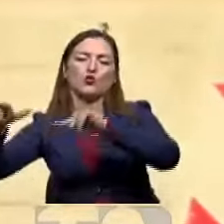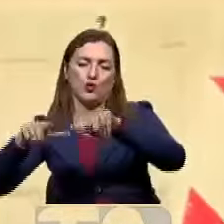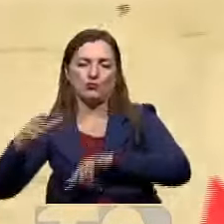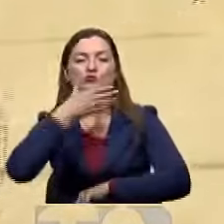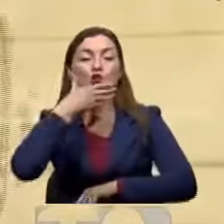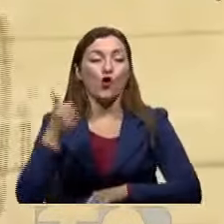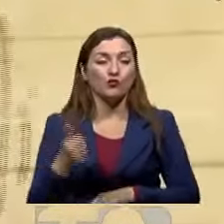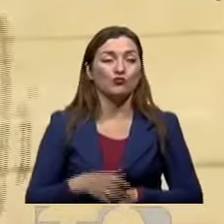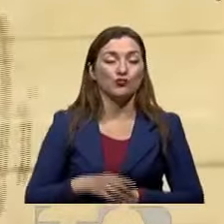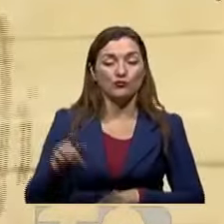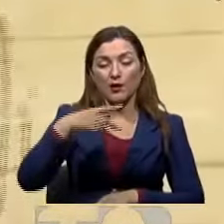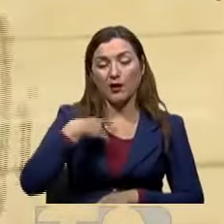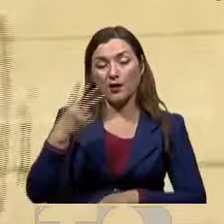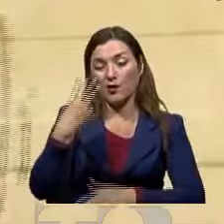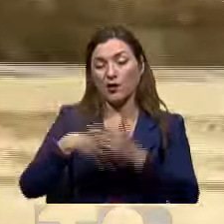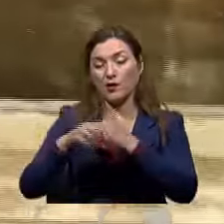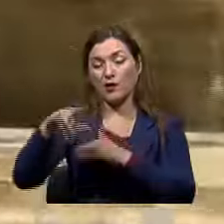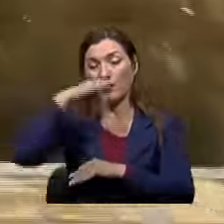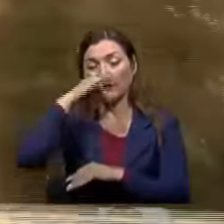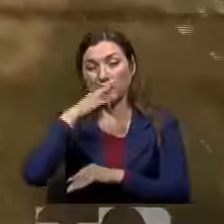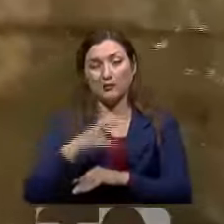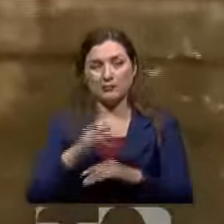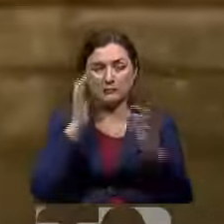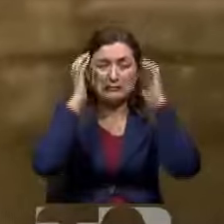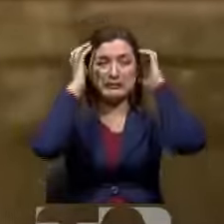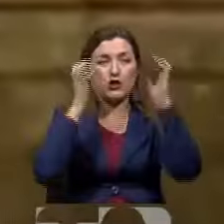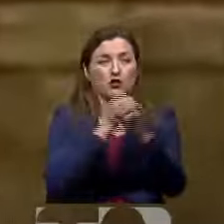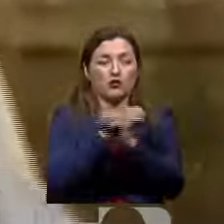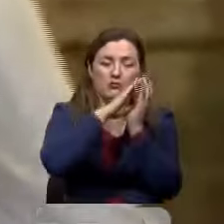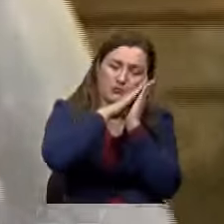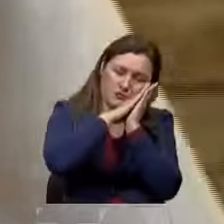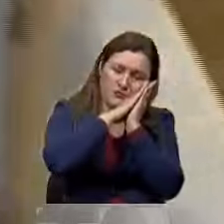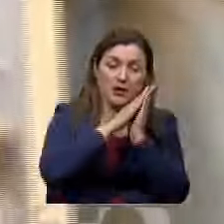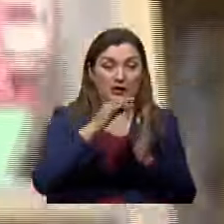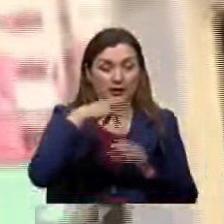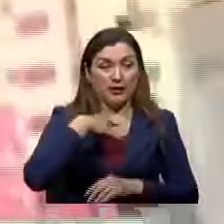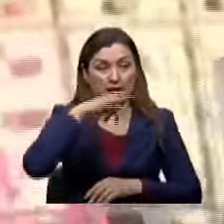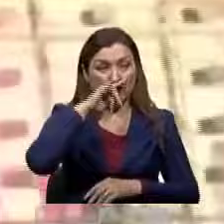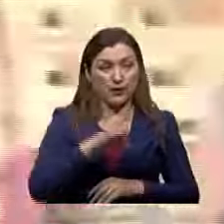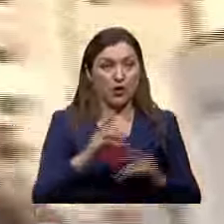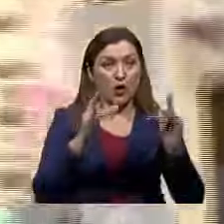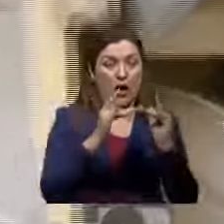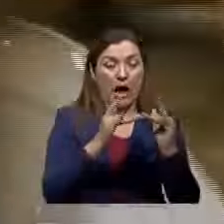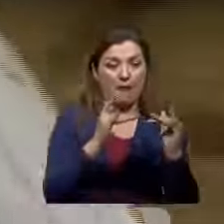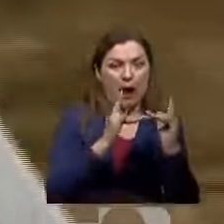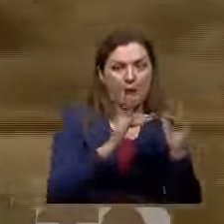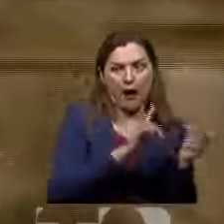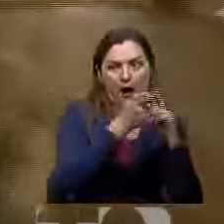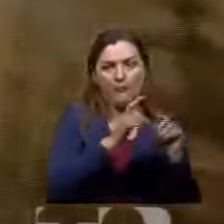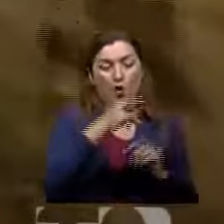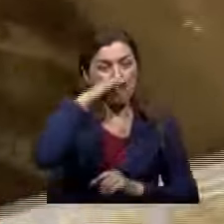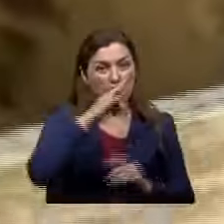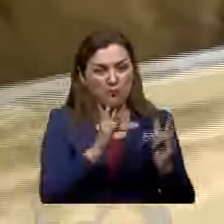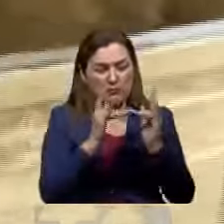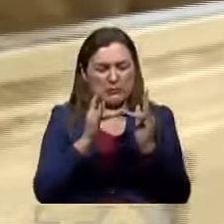el niño que duerme acá le da mucho miedo los ruidos que escucha en la noche. Tuvimos que retirar la cama de la ventana porque sentía